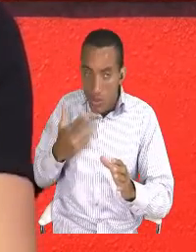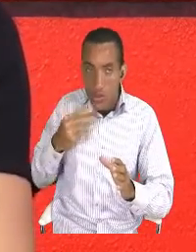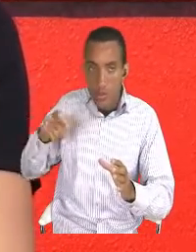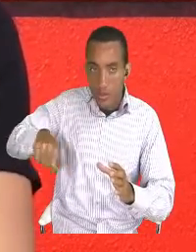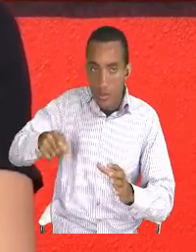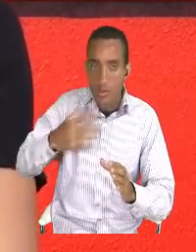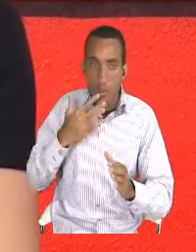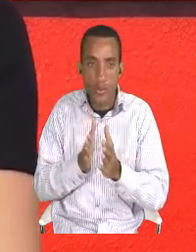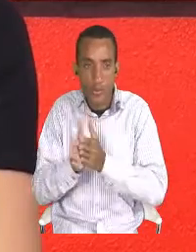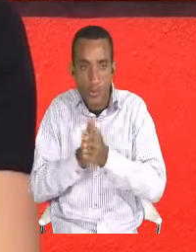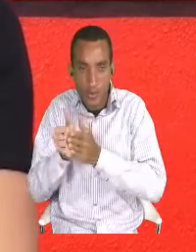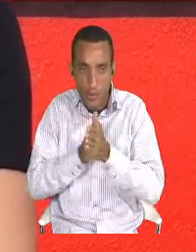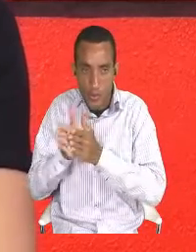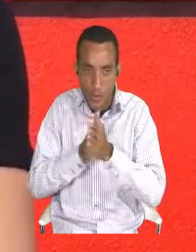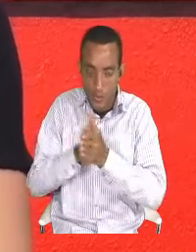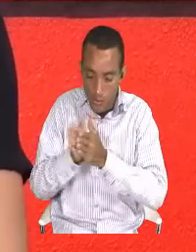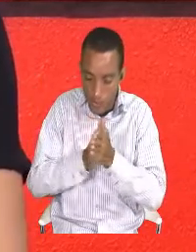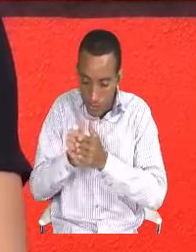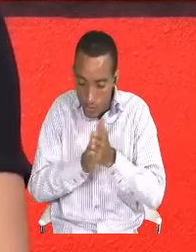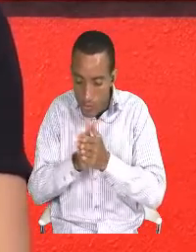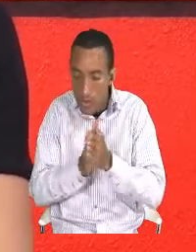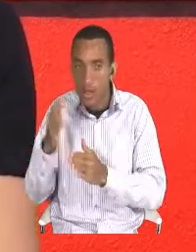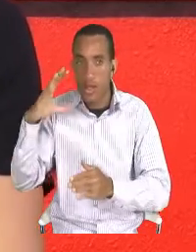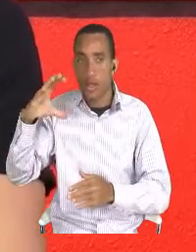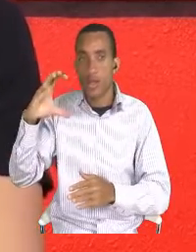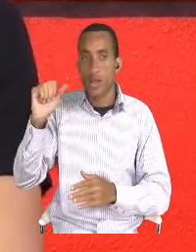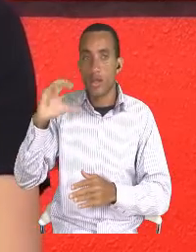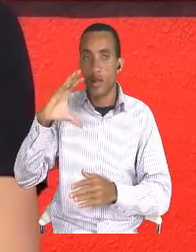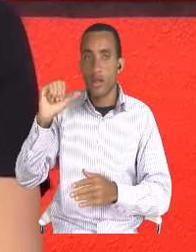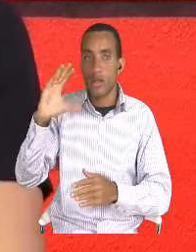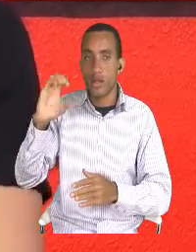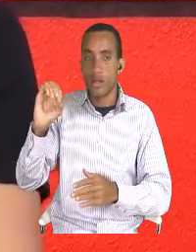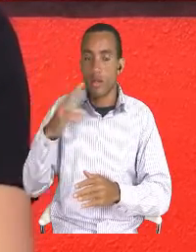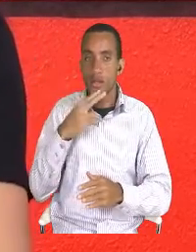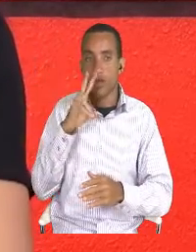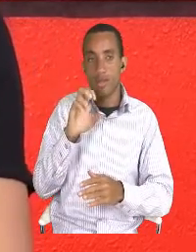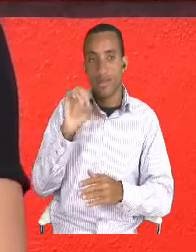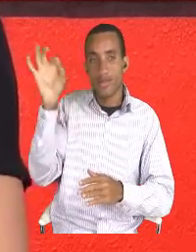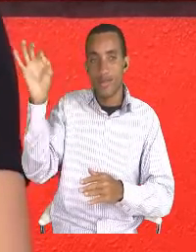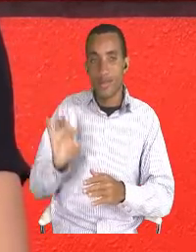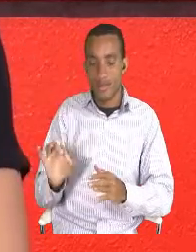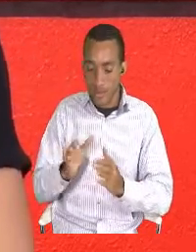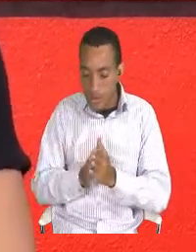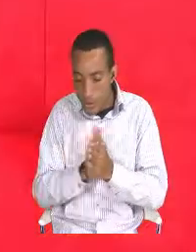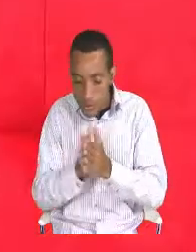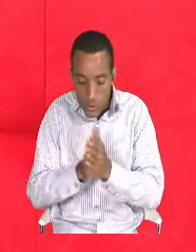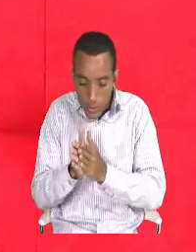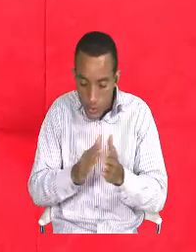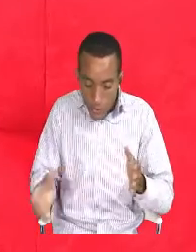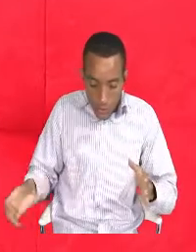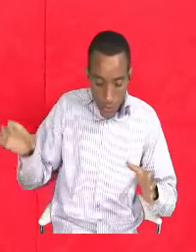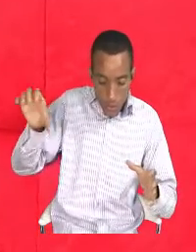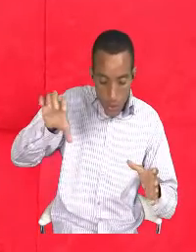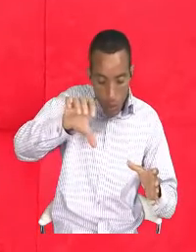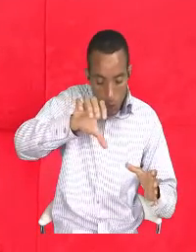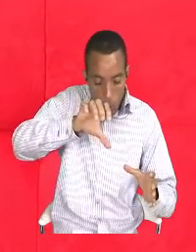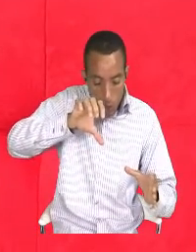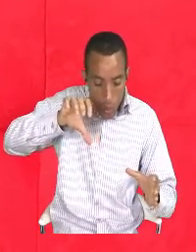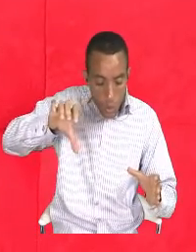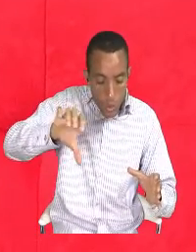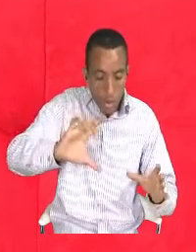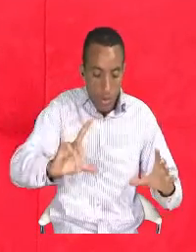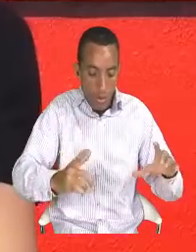chocolate, hay chocolate con un cacao del 60% sin azúcar, y eso lo transfieres en una torta de chocolate. Simplemente no